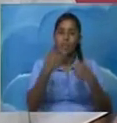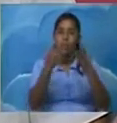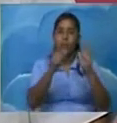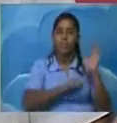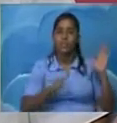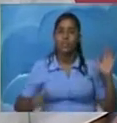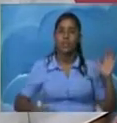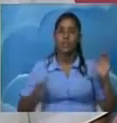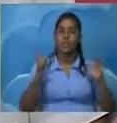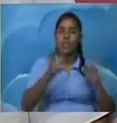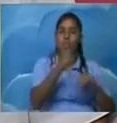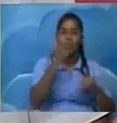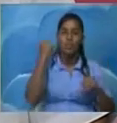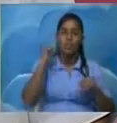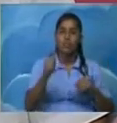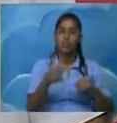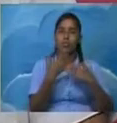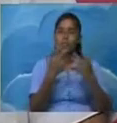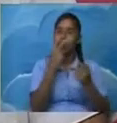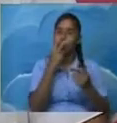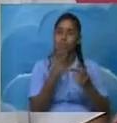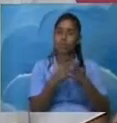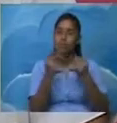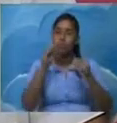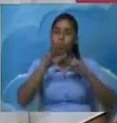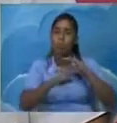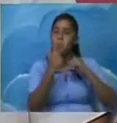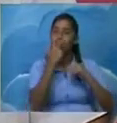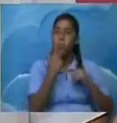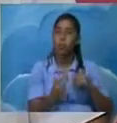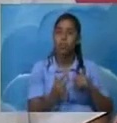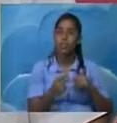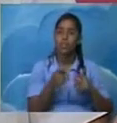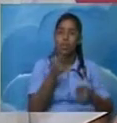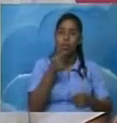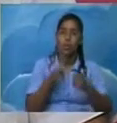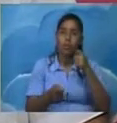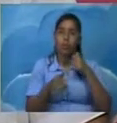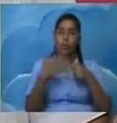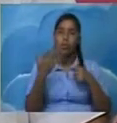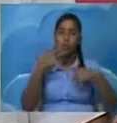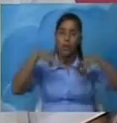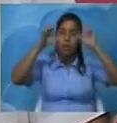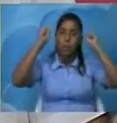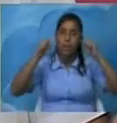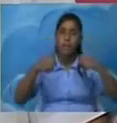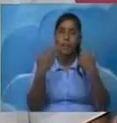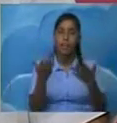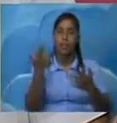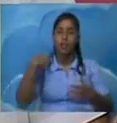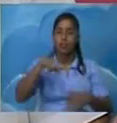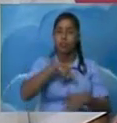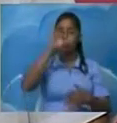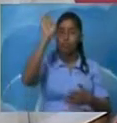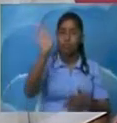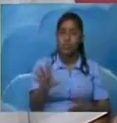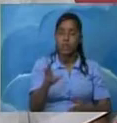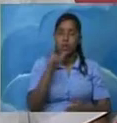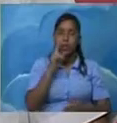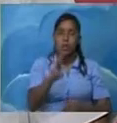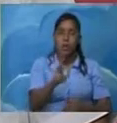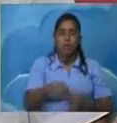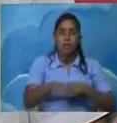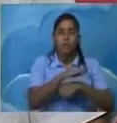gente por eso no sale de su miseria. Los pocos que aprenden a dar nosotros como pastores vemos sobre ellos